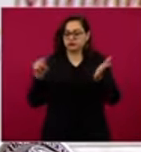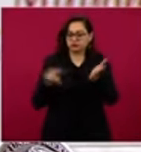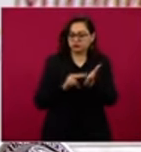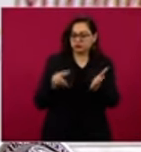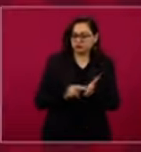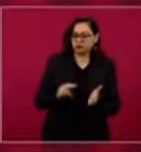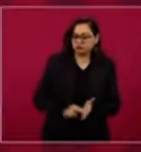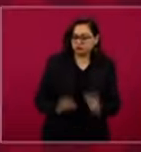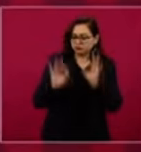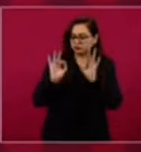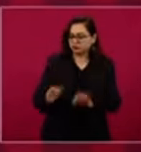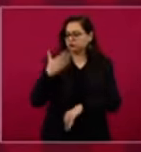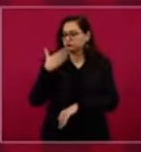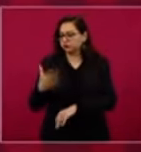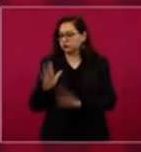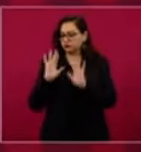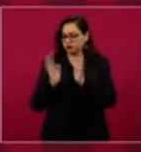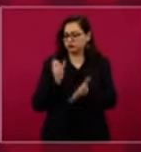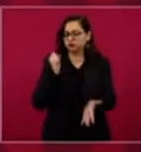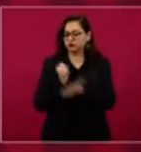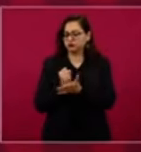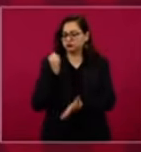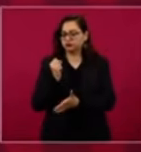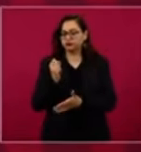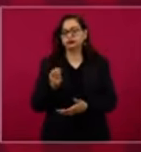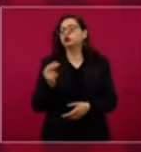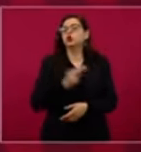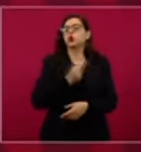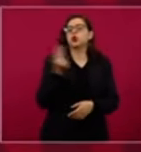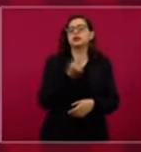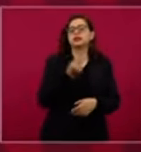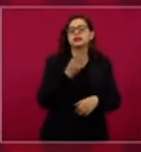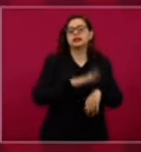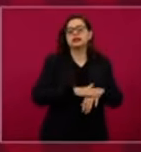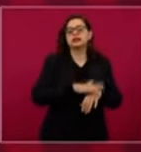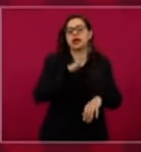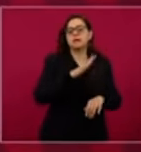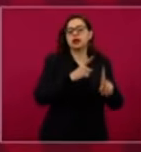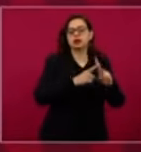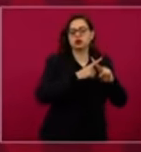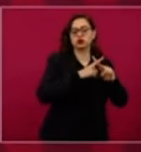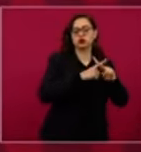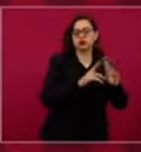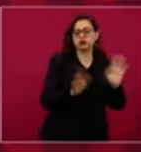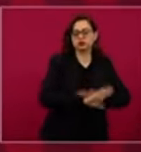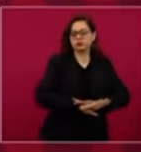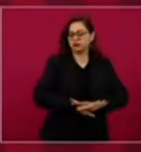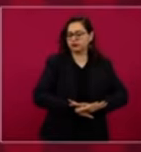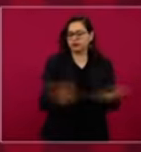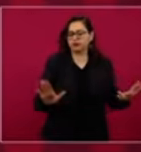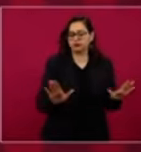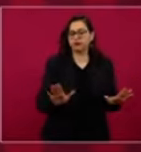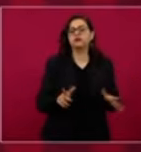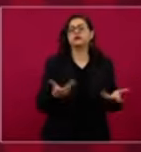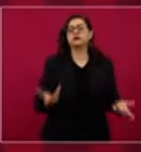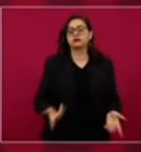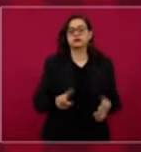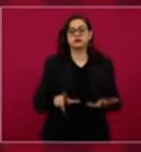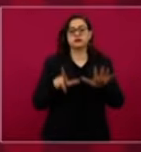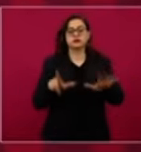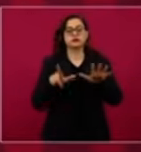validadas y se obtuvo en cuando menos 17 entidades federativas ya el